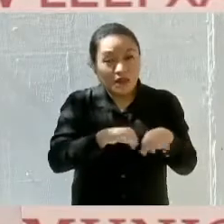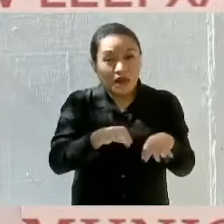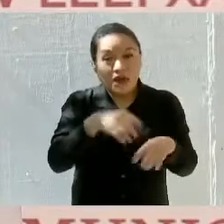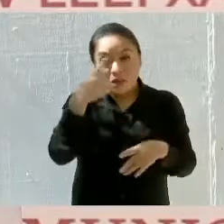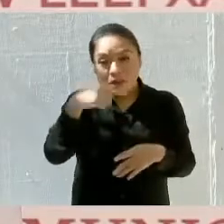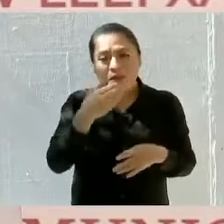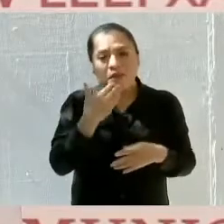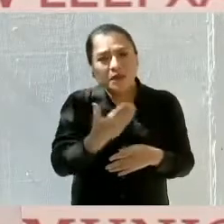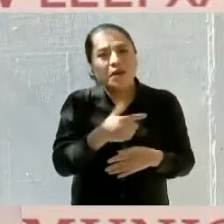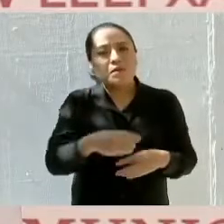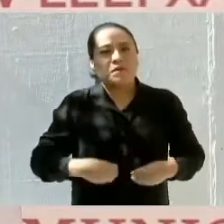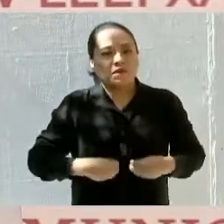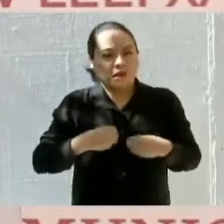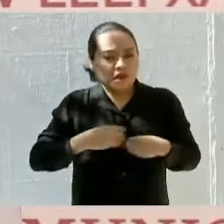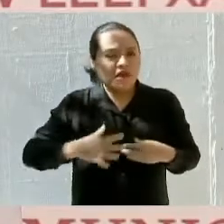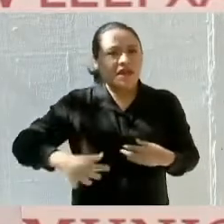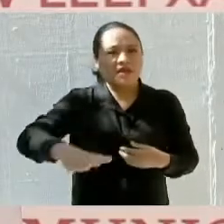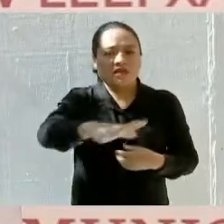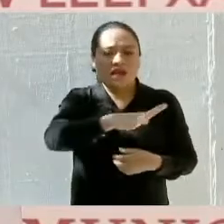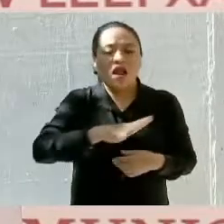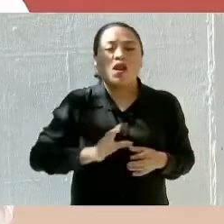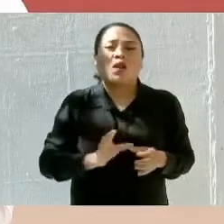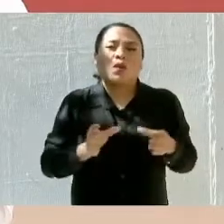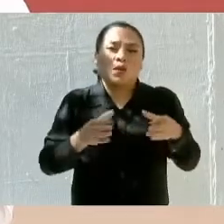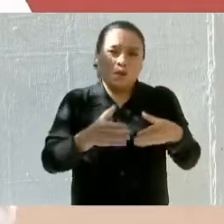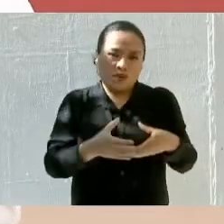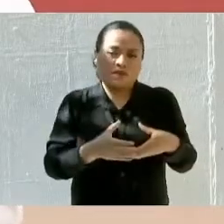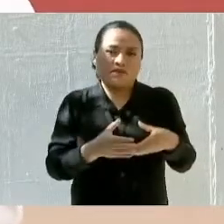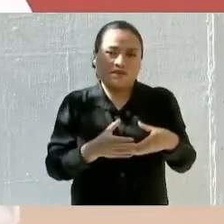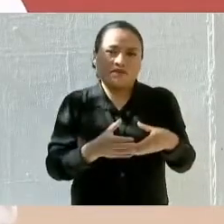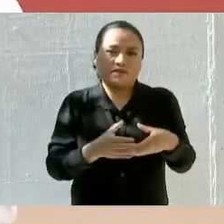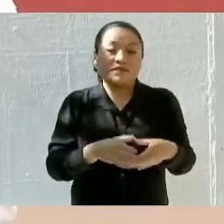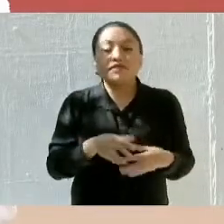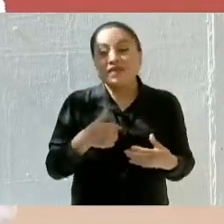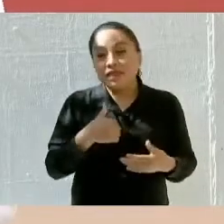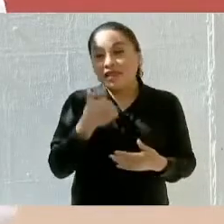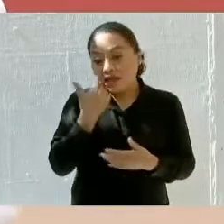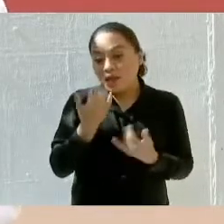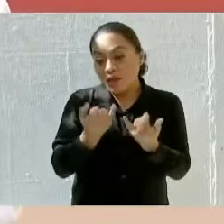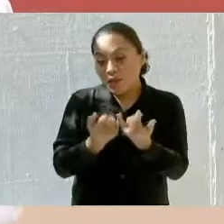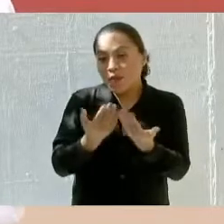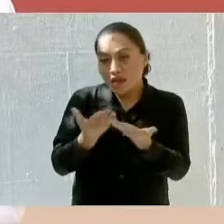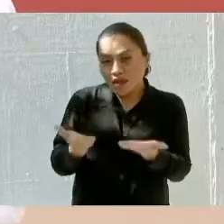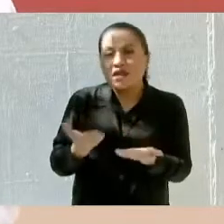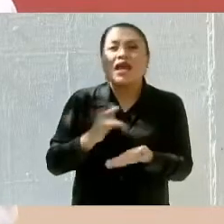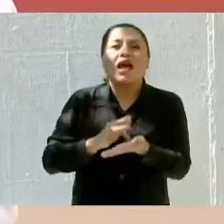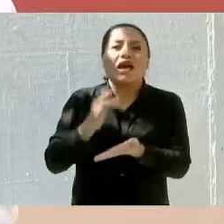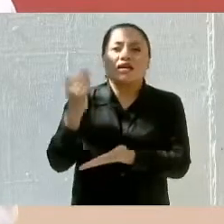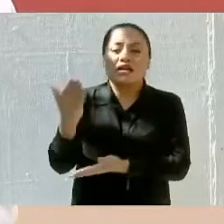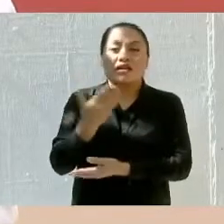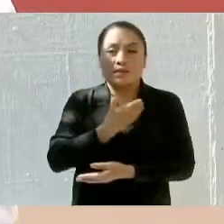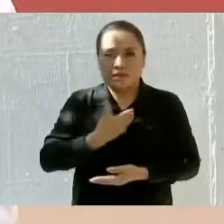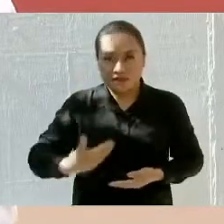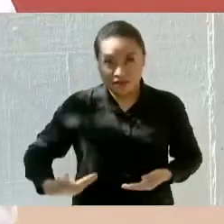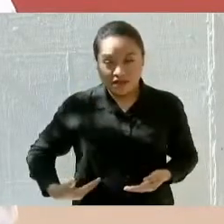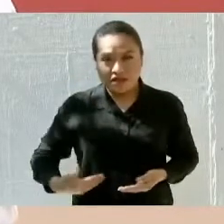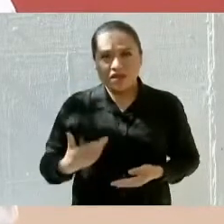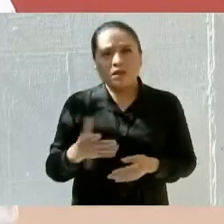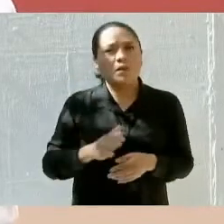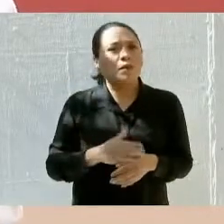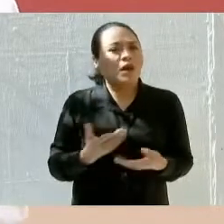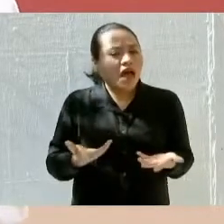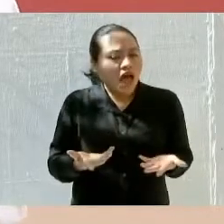de vida de nuestra comunidad. También quiero agradecerle, ciudadano presidente,